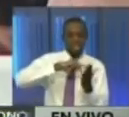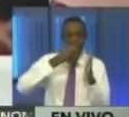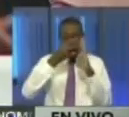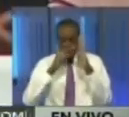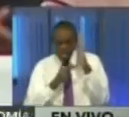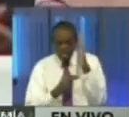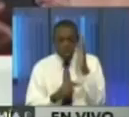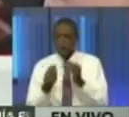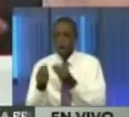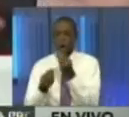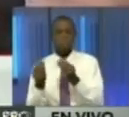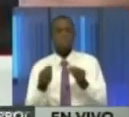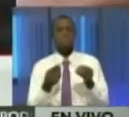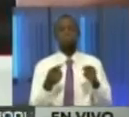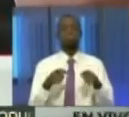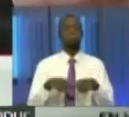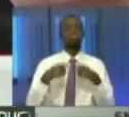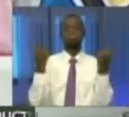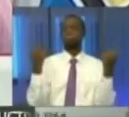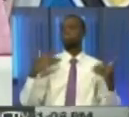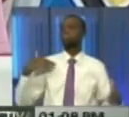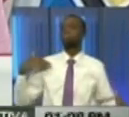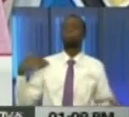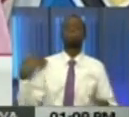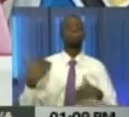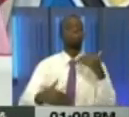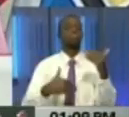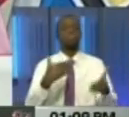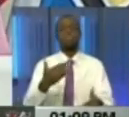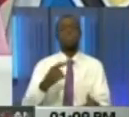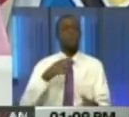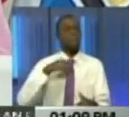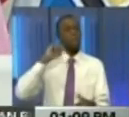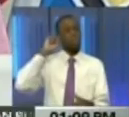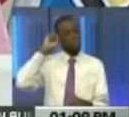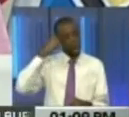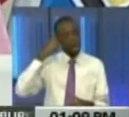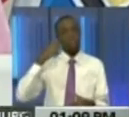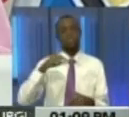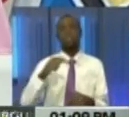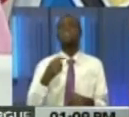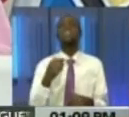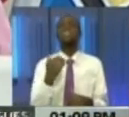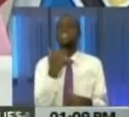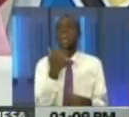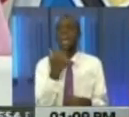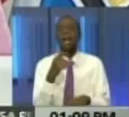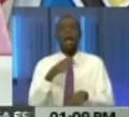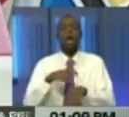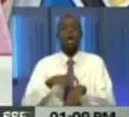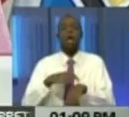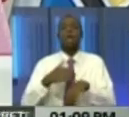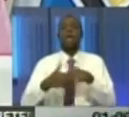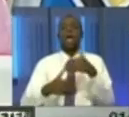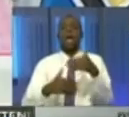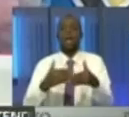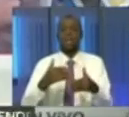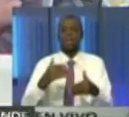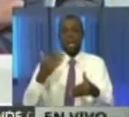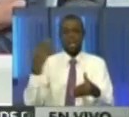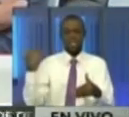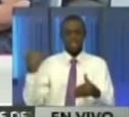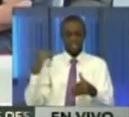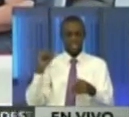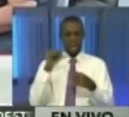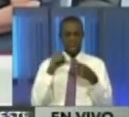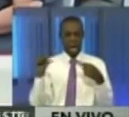este mismo auditorio, recuerdo yo, estando a pocas horas del proceso electoral en esa misma semana, porque